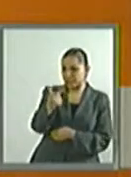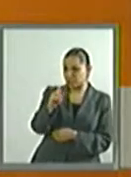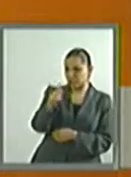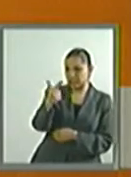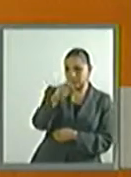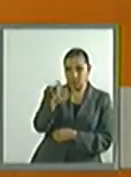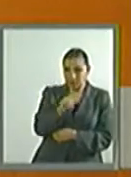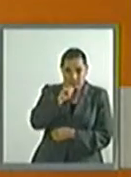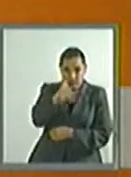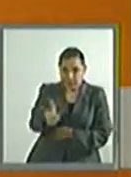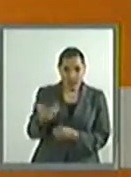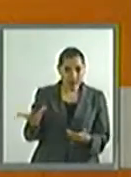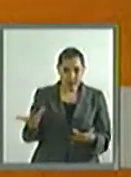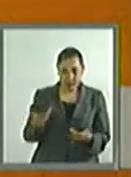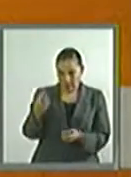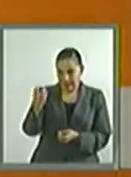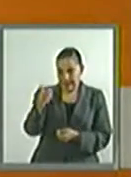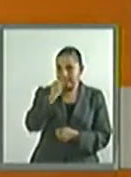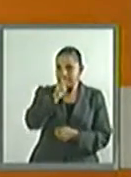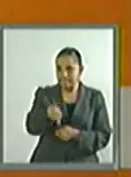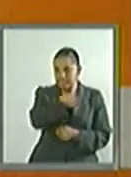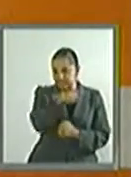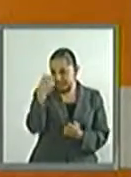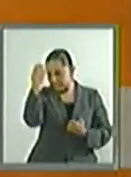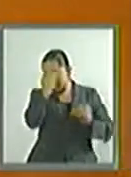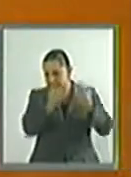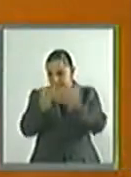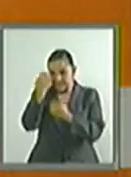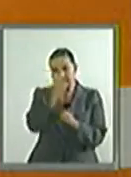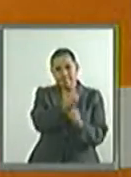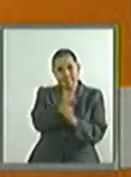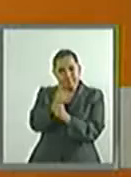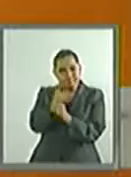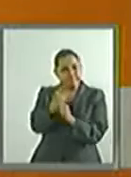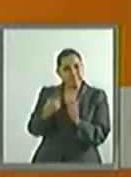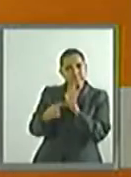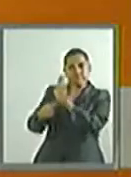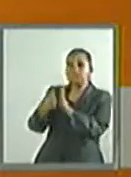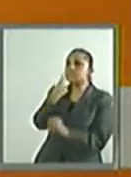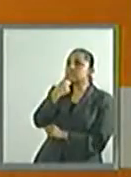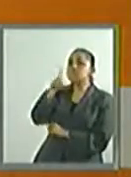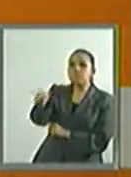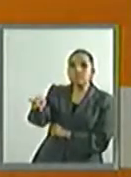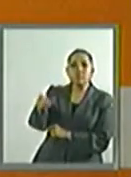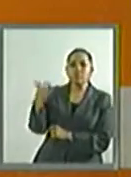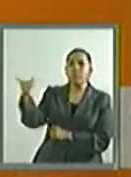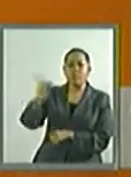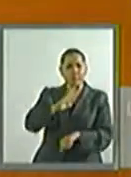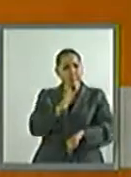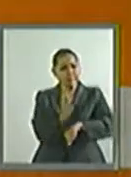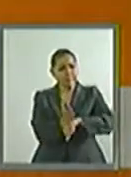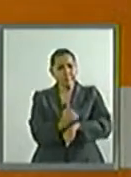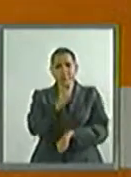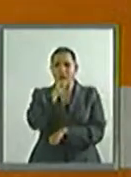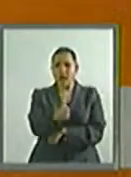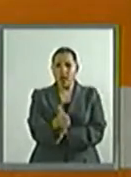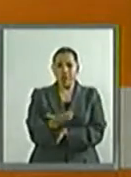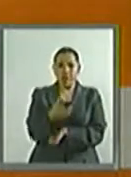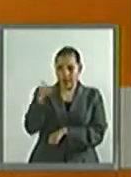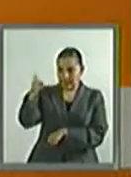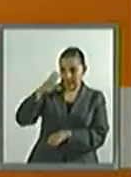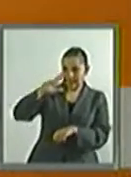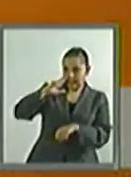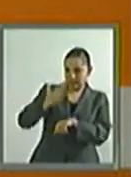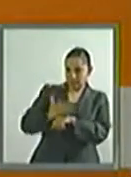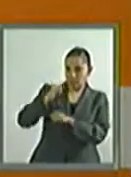y desvío de recursos, lo que alientan a un mal manejo del gasto, que no se castiga a los responsables.